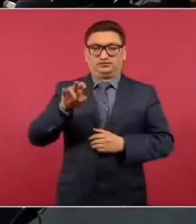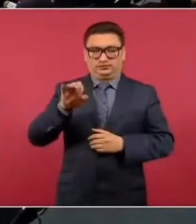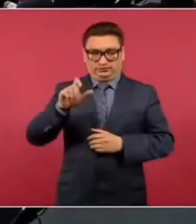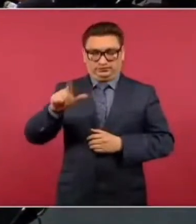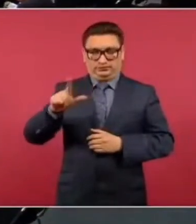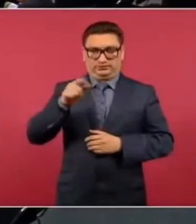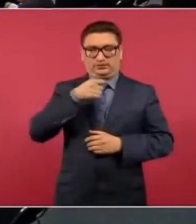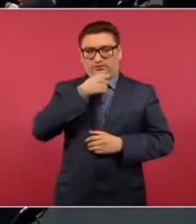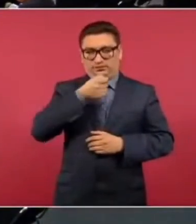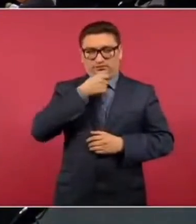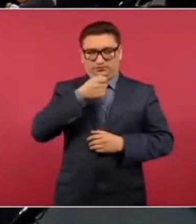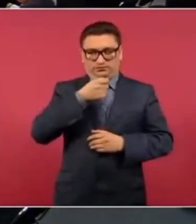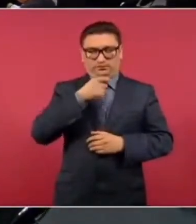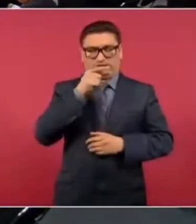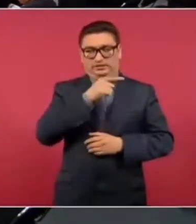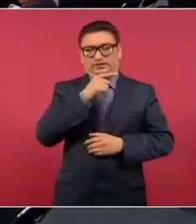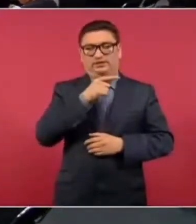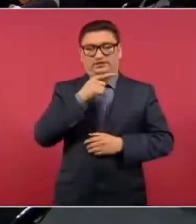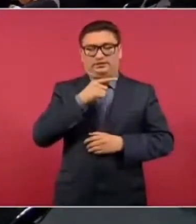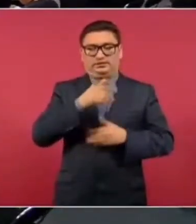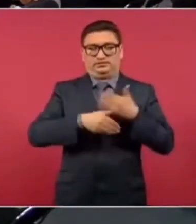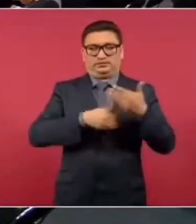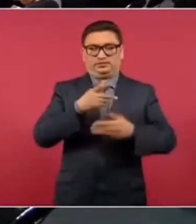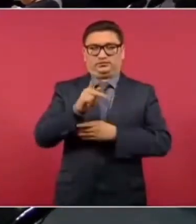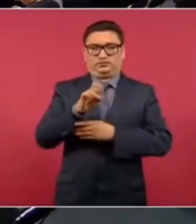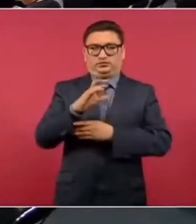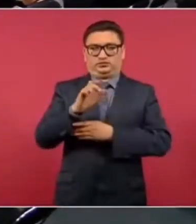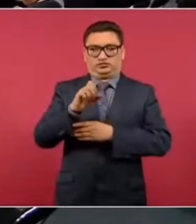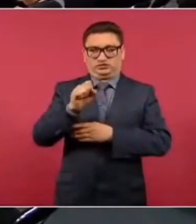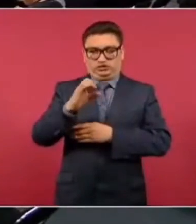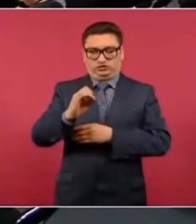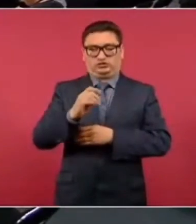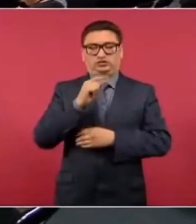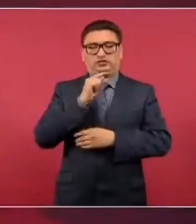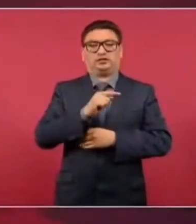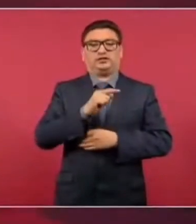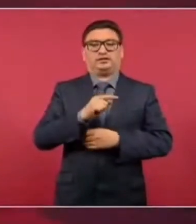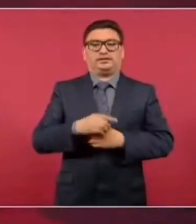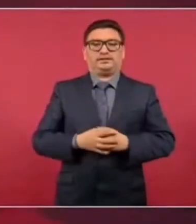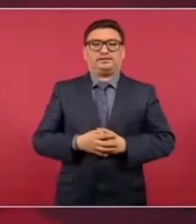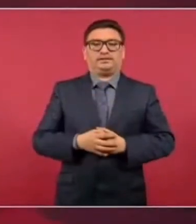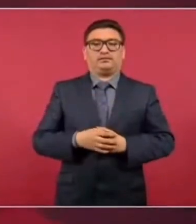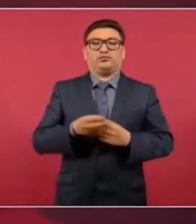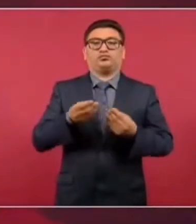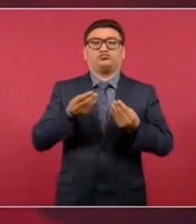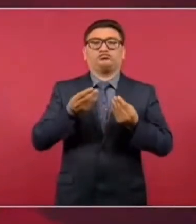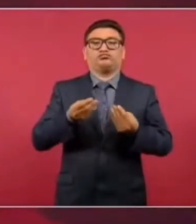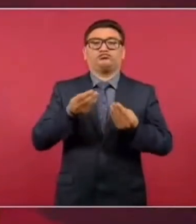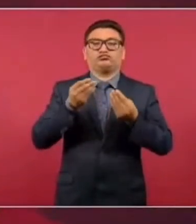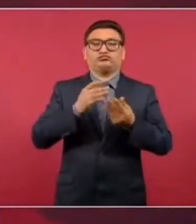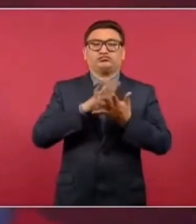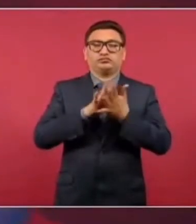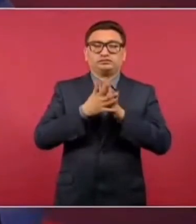el periodista de Proceso, es muy tendencioso,